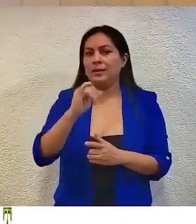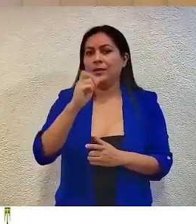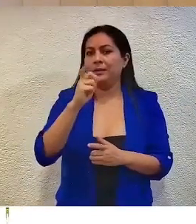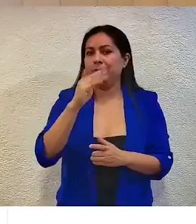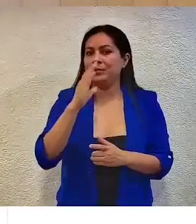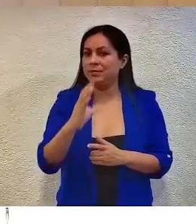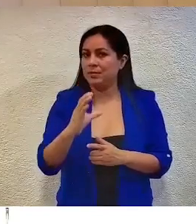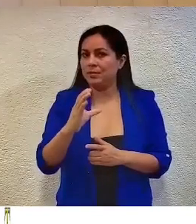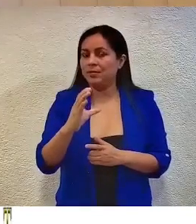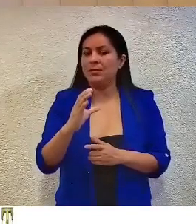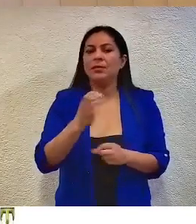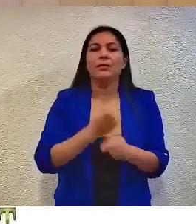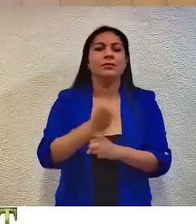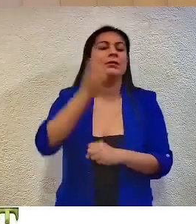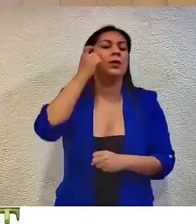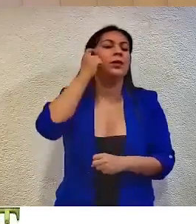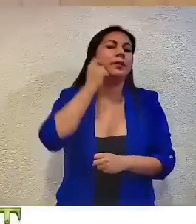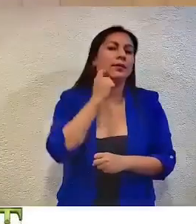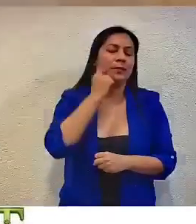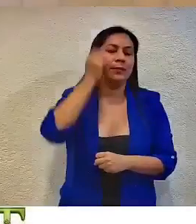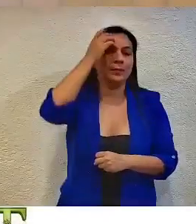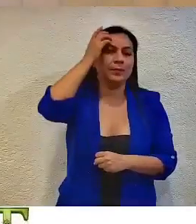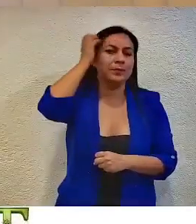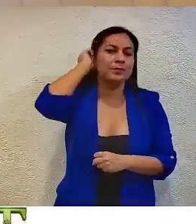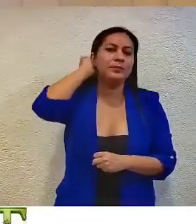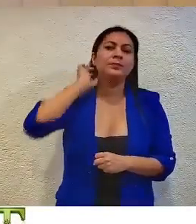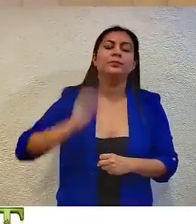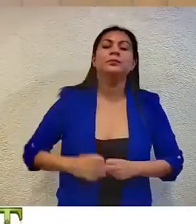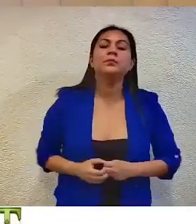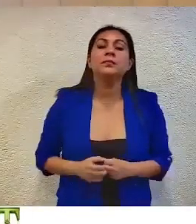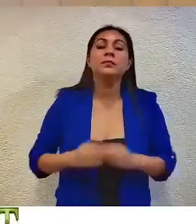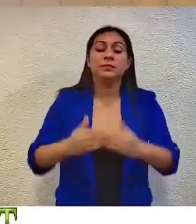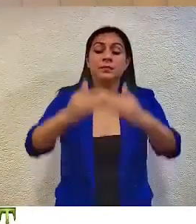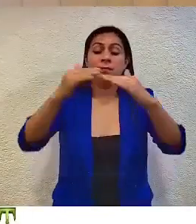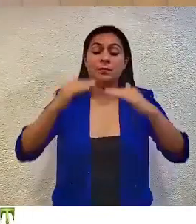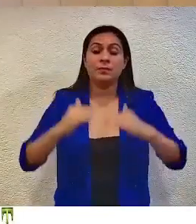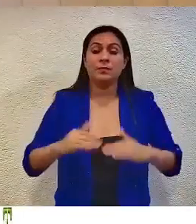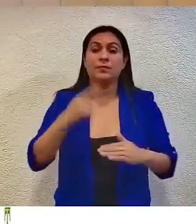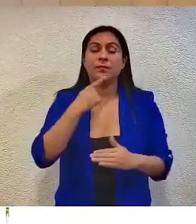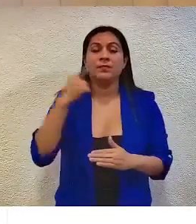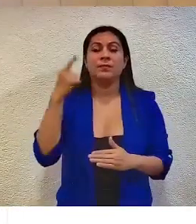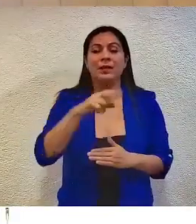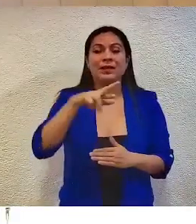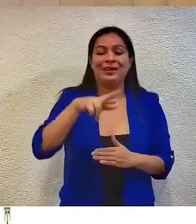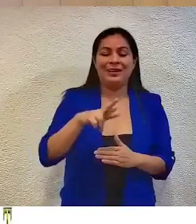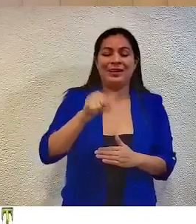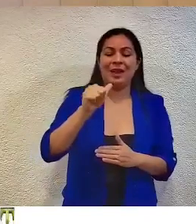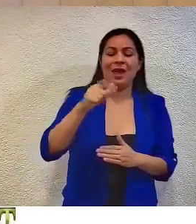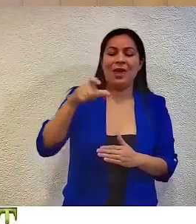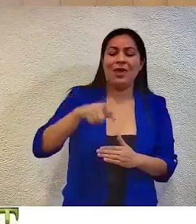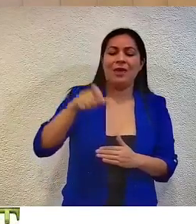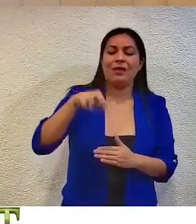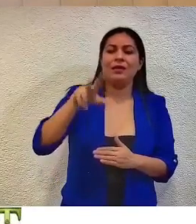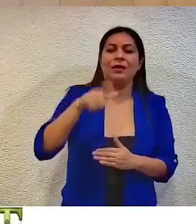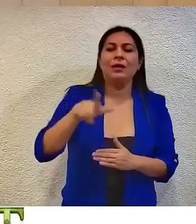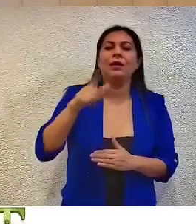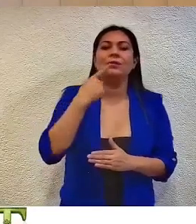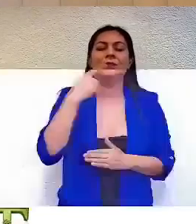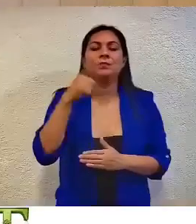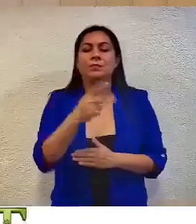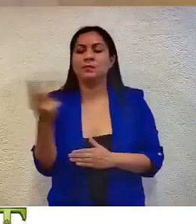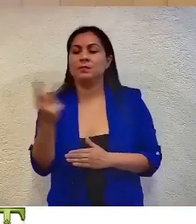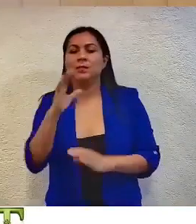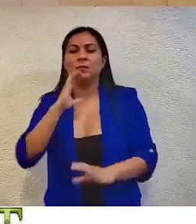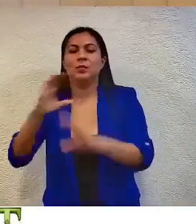y de Participación Ciudadana del Estado de Guerrero. En el siguiente asunto, la denunciante es Raquel García Orduño, los denunciados medios